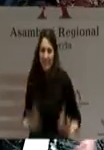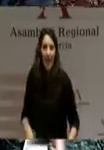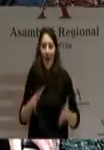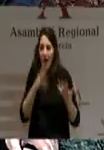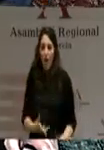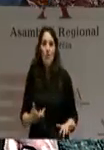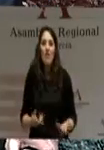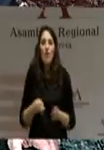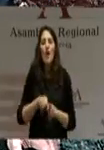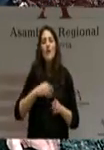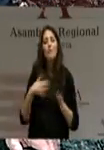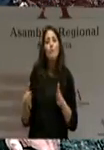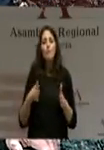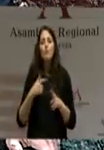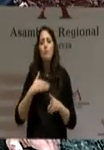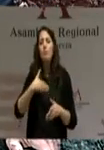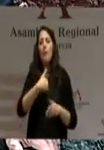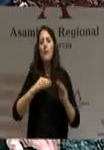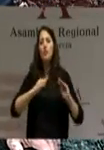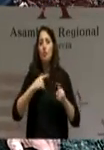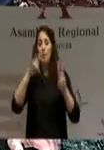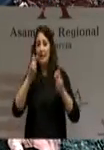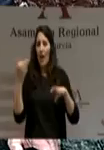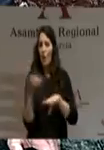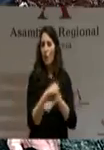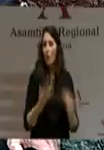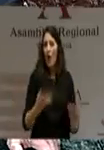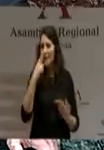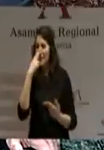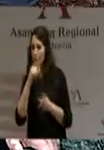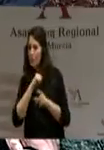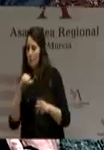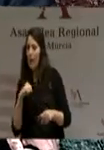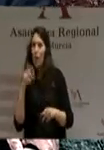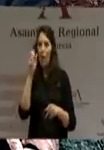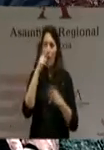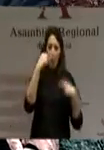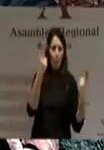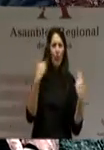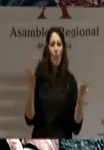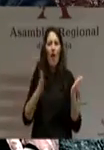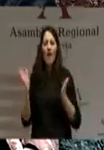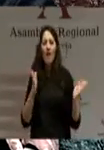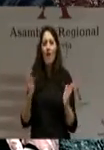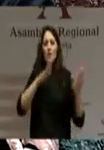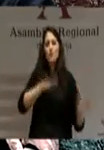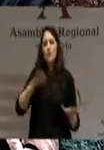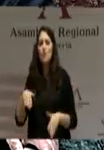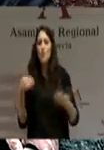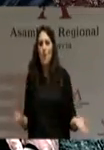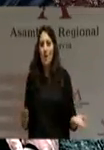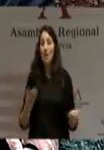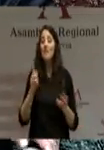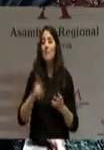va a ser su posición con respecto al aeropuerto? ¿Va a defender los intereses públicos o los privados? ¿Va a seguir avalando la posición del